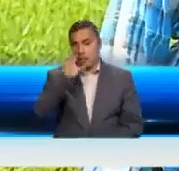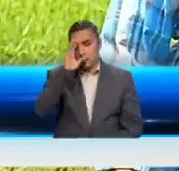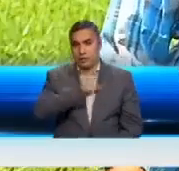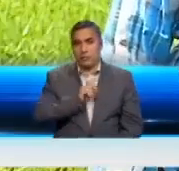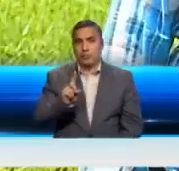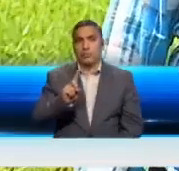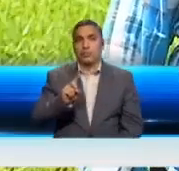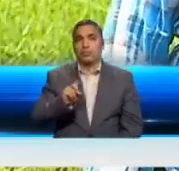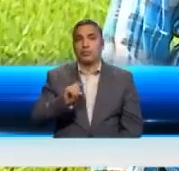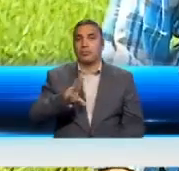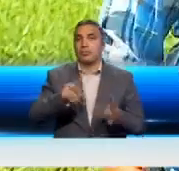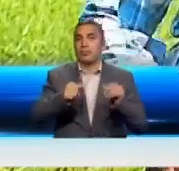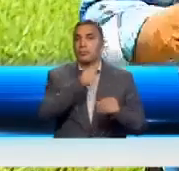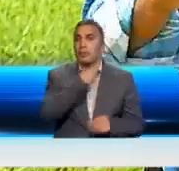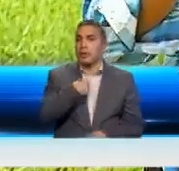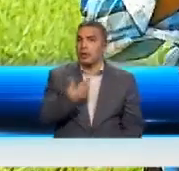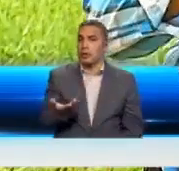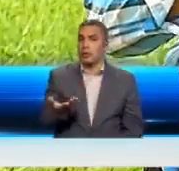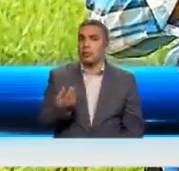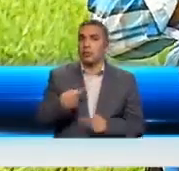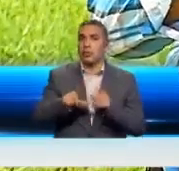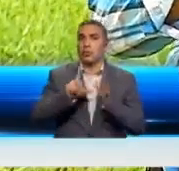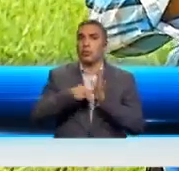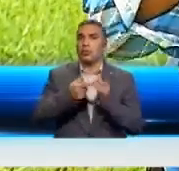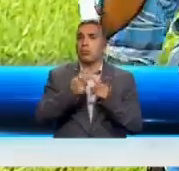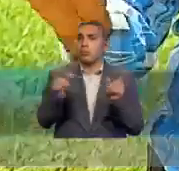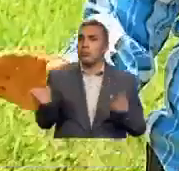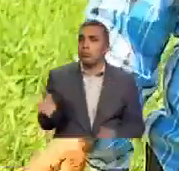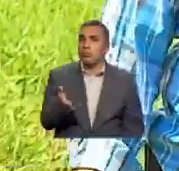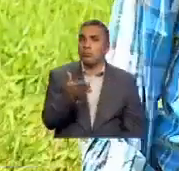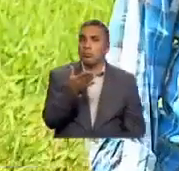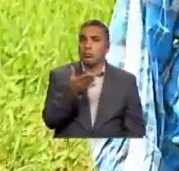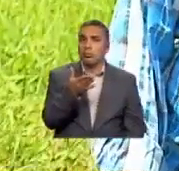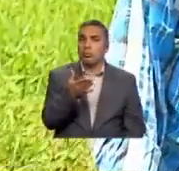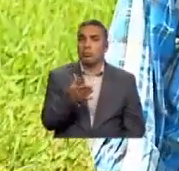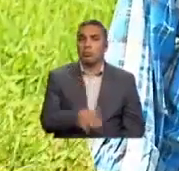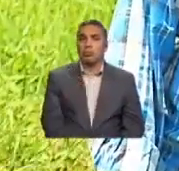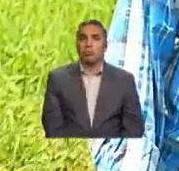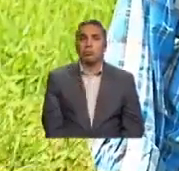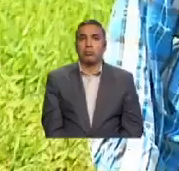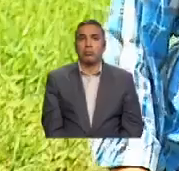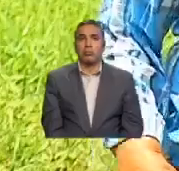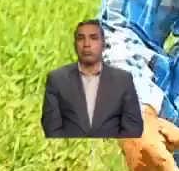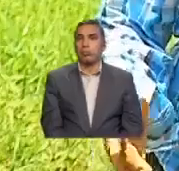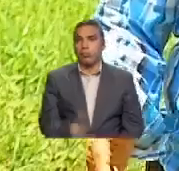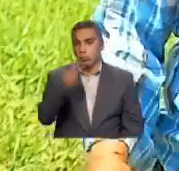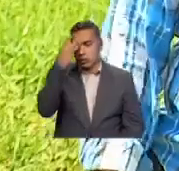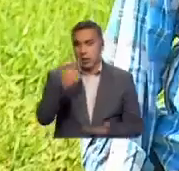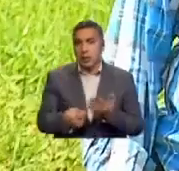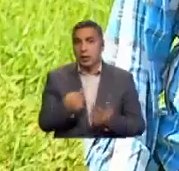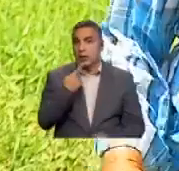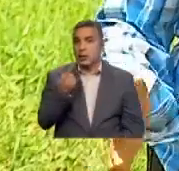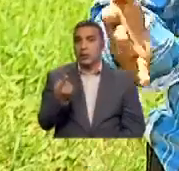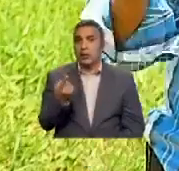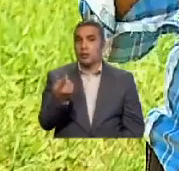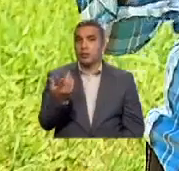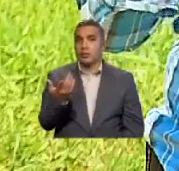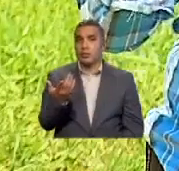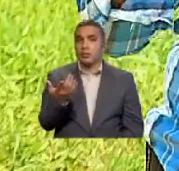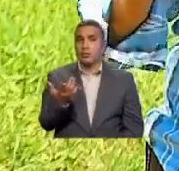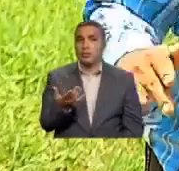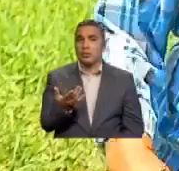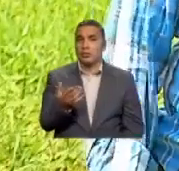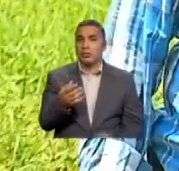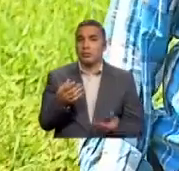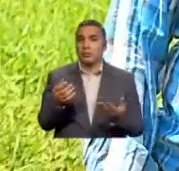lo soltaron. Luego que lo interrogaron, lo soltaron nomás, porque creo que les había quedado el pago, pero